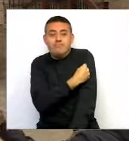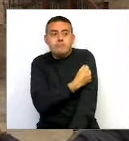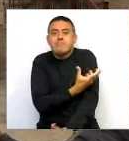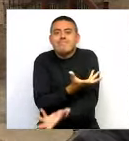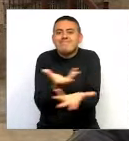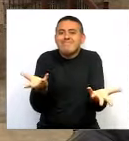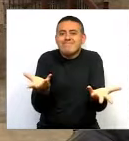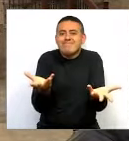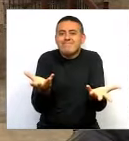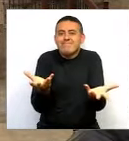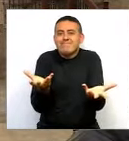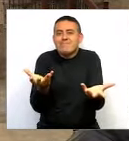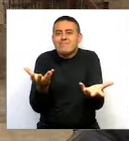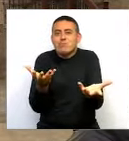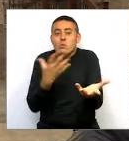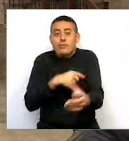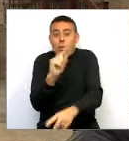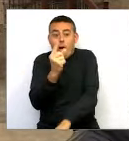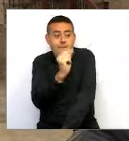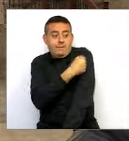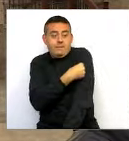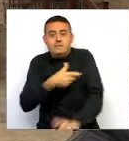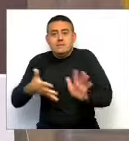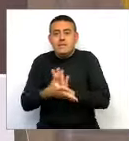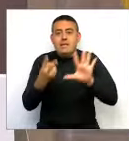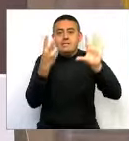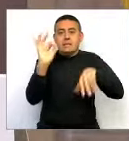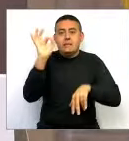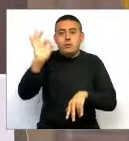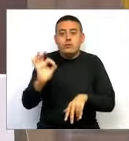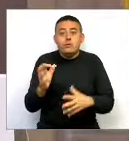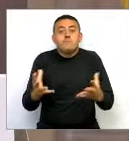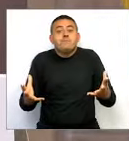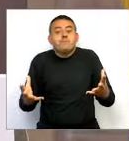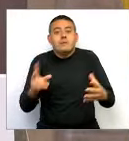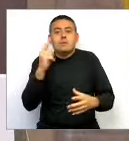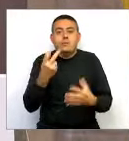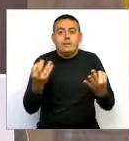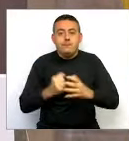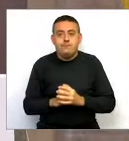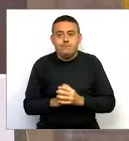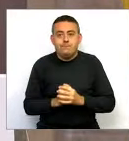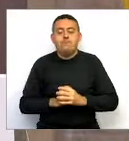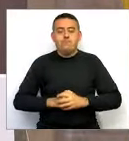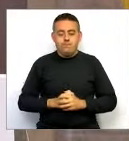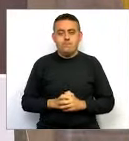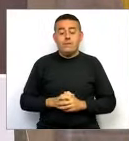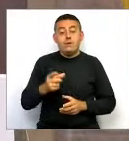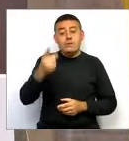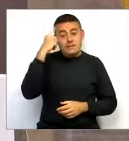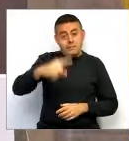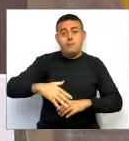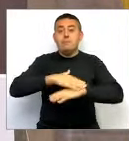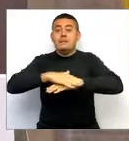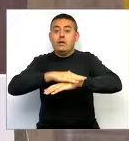70% o en estos momentos sabe que el ministerio aprobó un ensayo clínico un estudio clínico que está llevando a